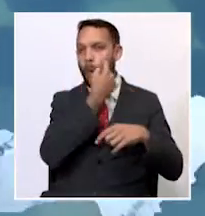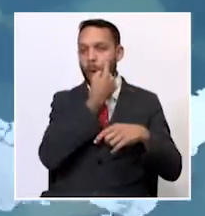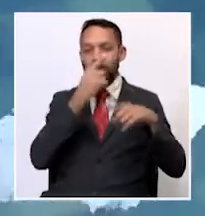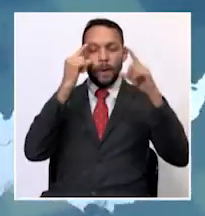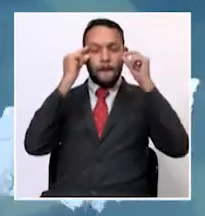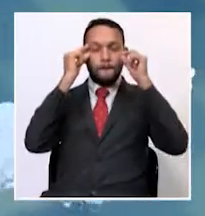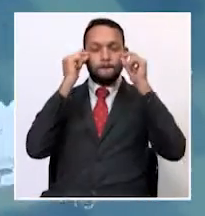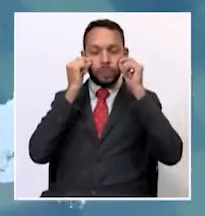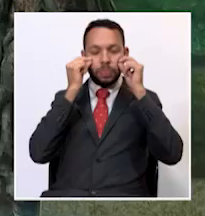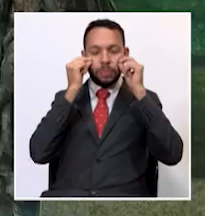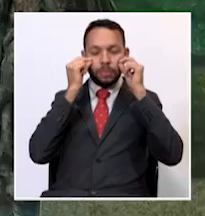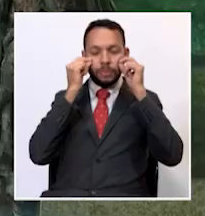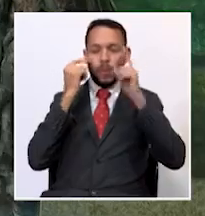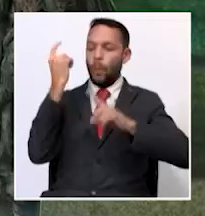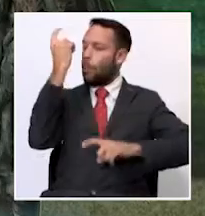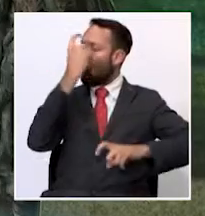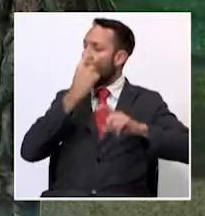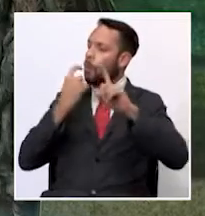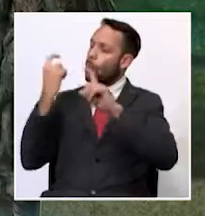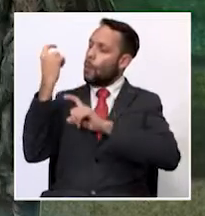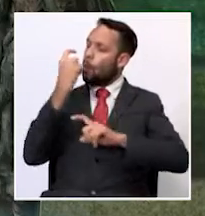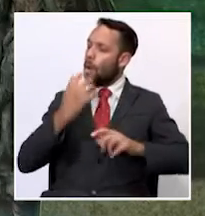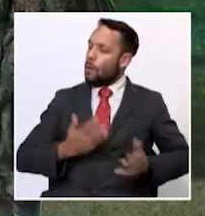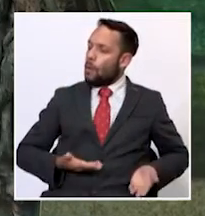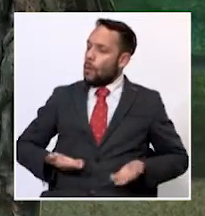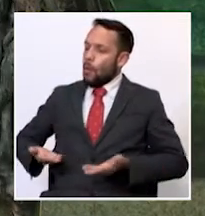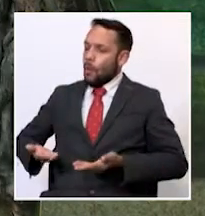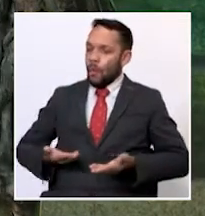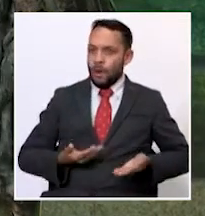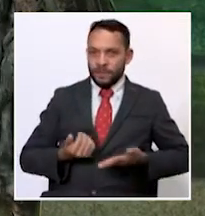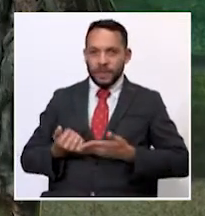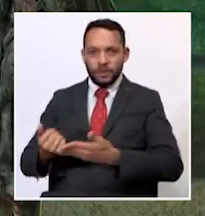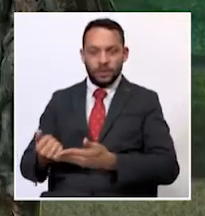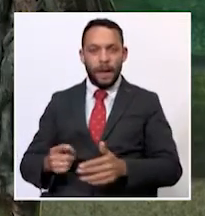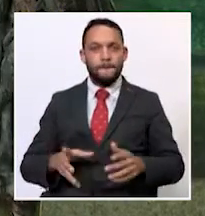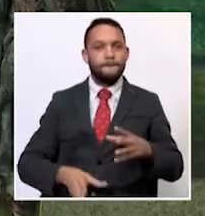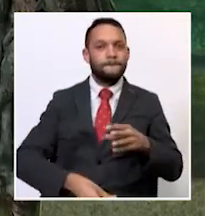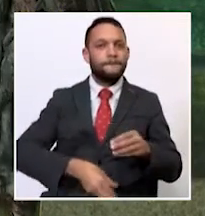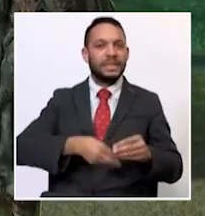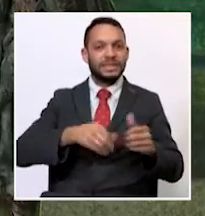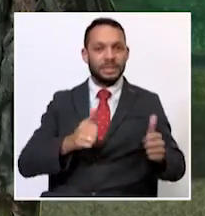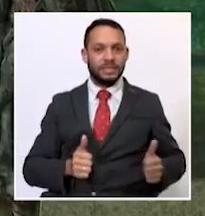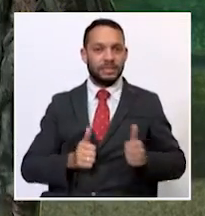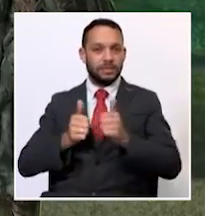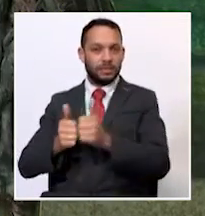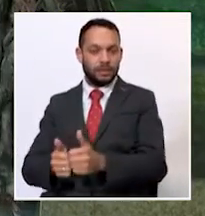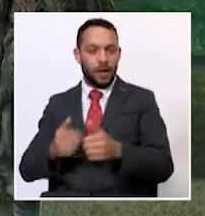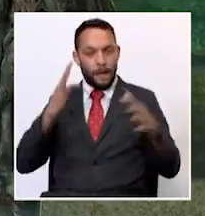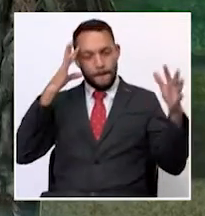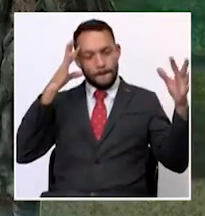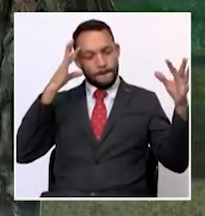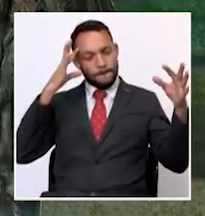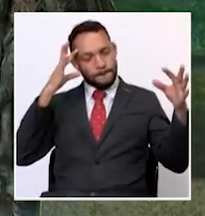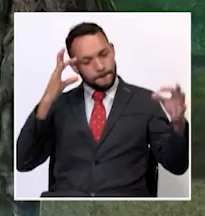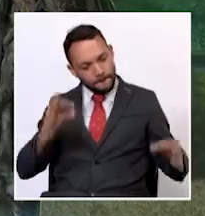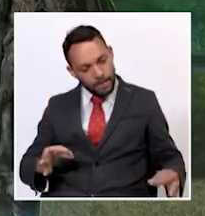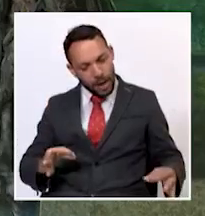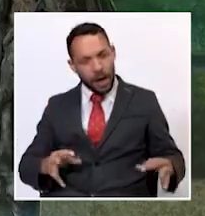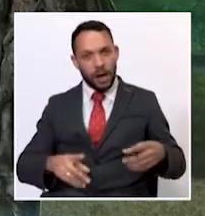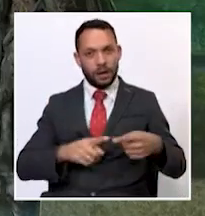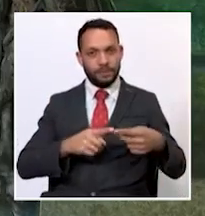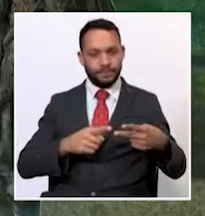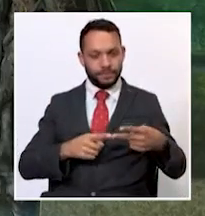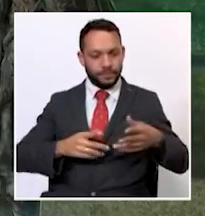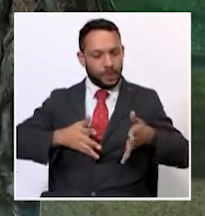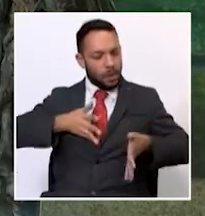sesión. Y este proceso de acompañamiento, de relajación, de masaje, lleva